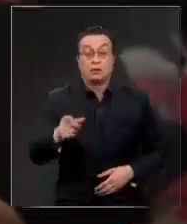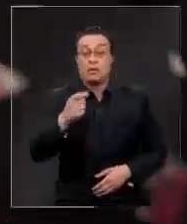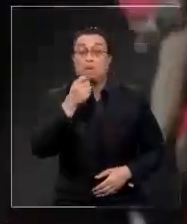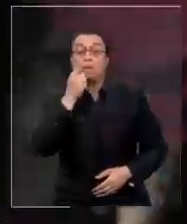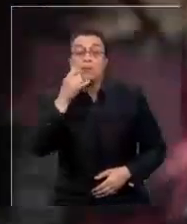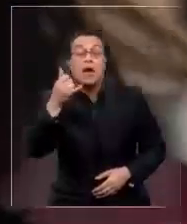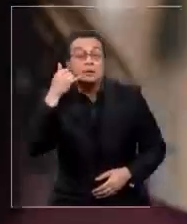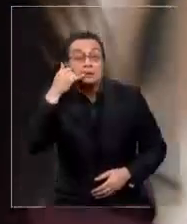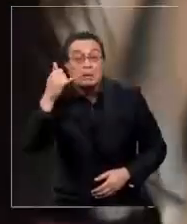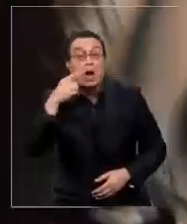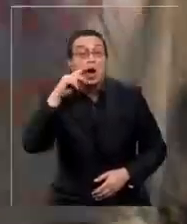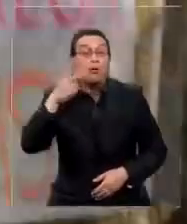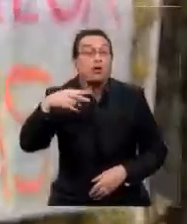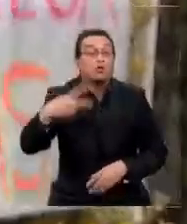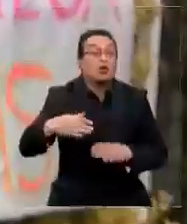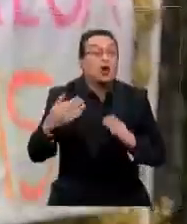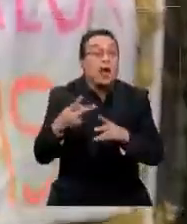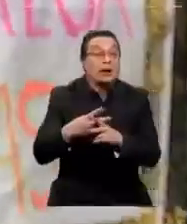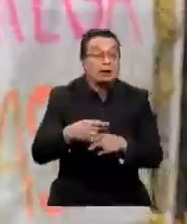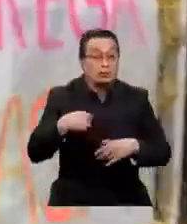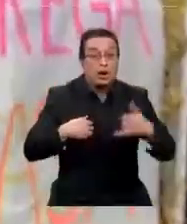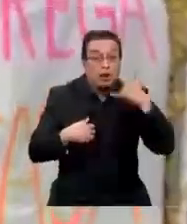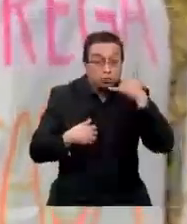arrendatario y ver que proponía